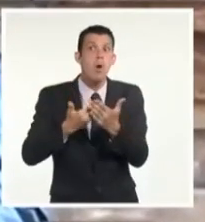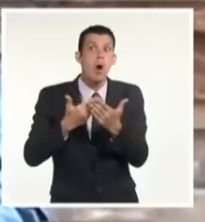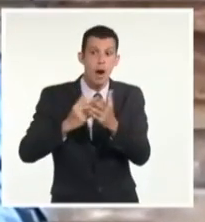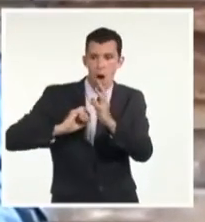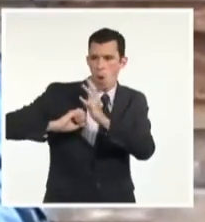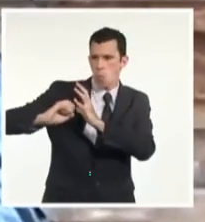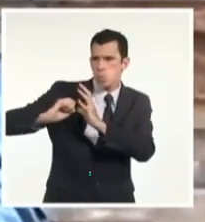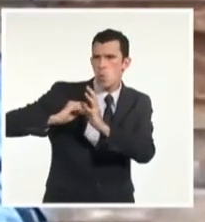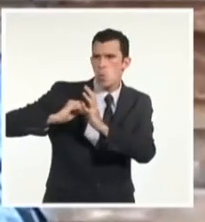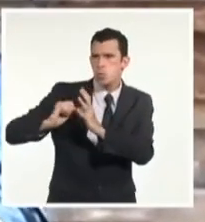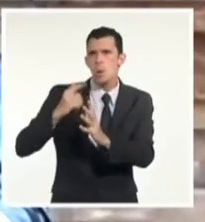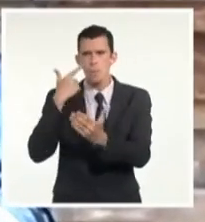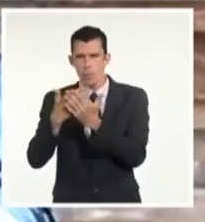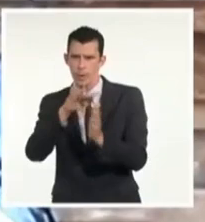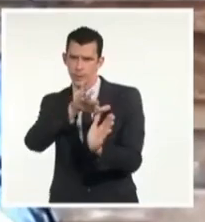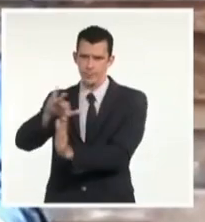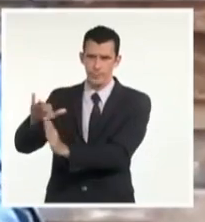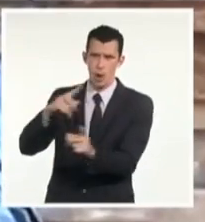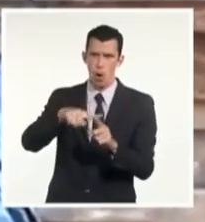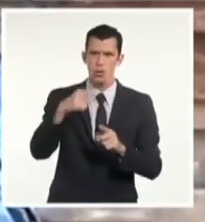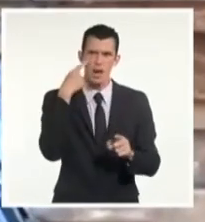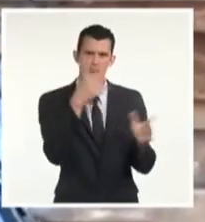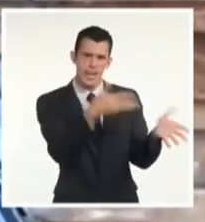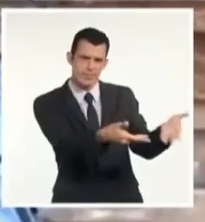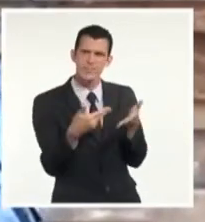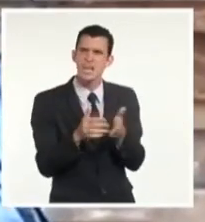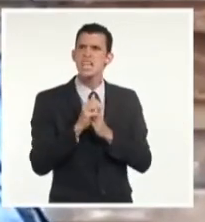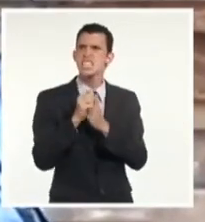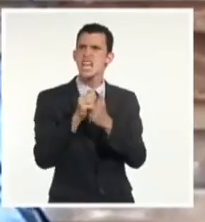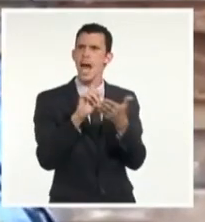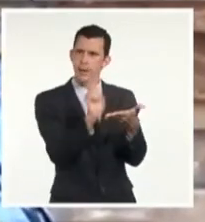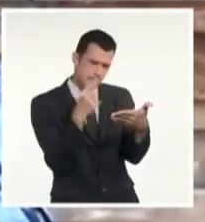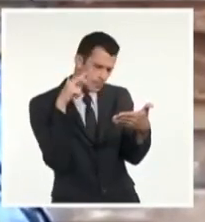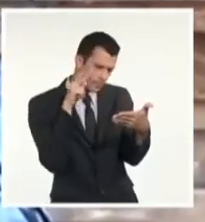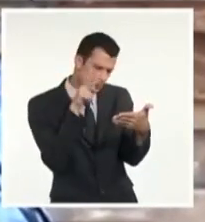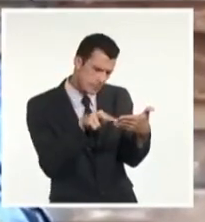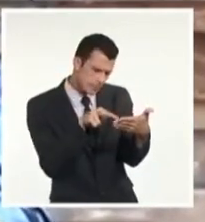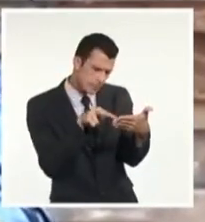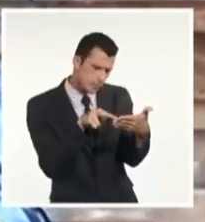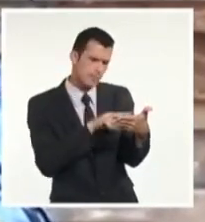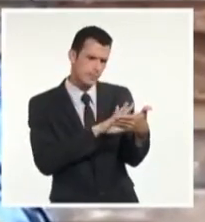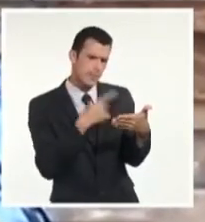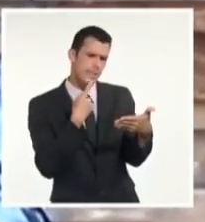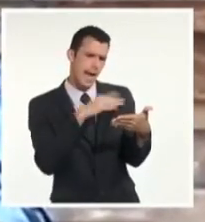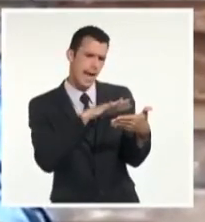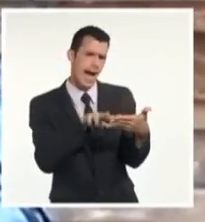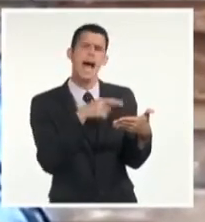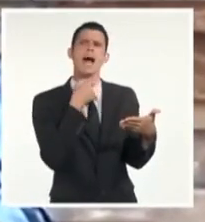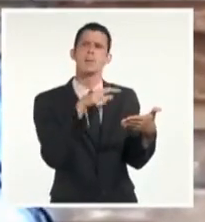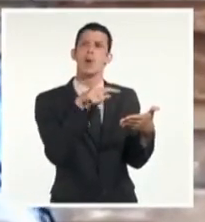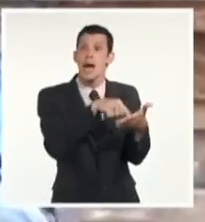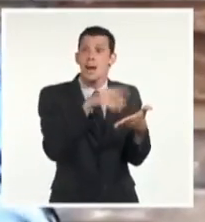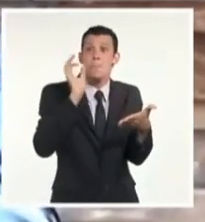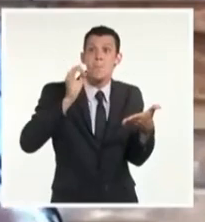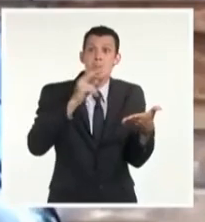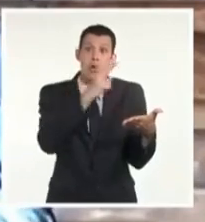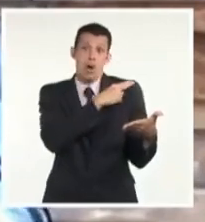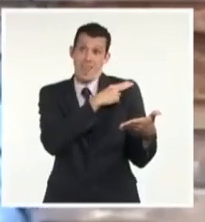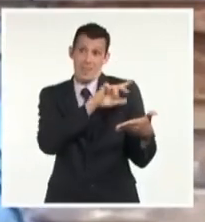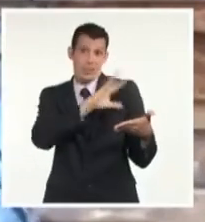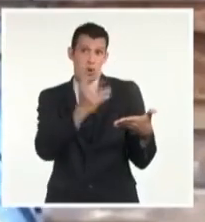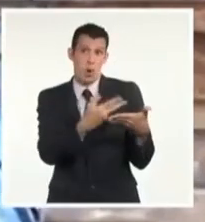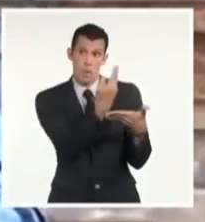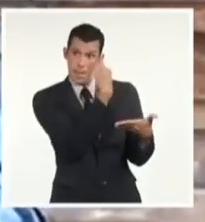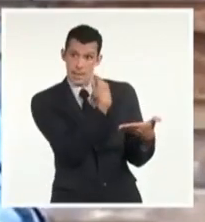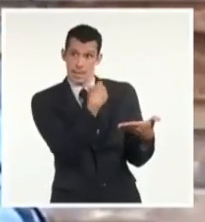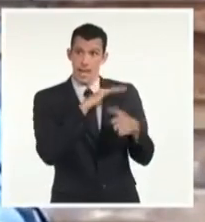que establece el fabricante, haciendo las paradas en las diferentes rampas que permite, no sé,